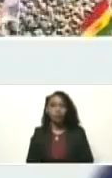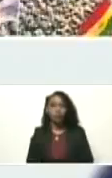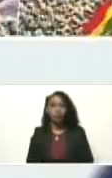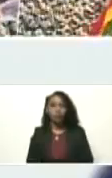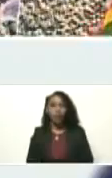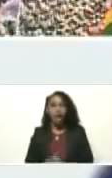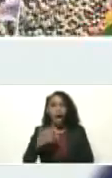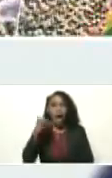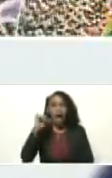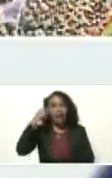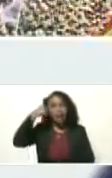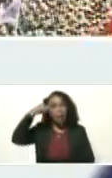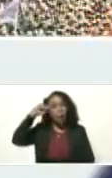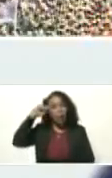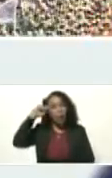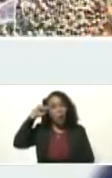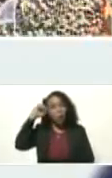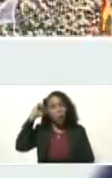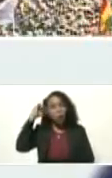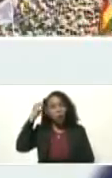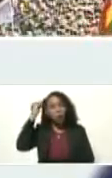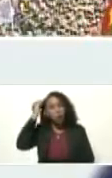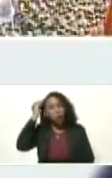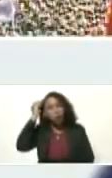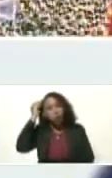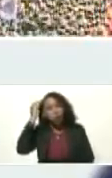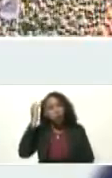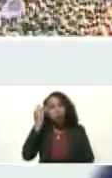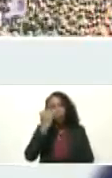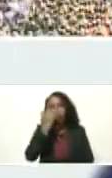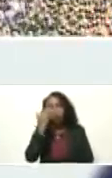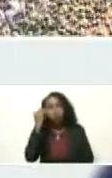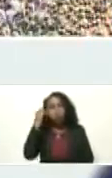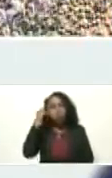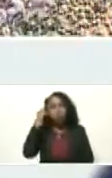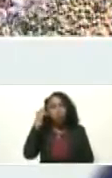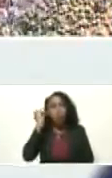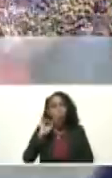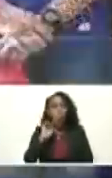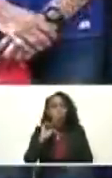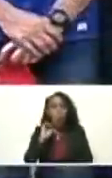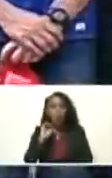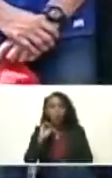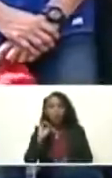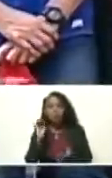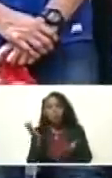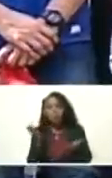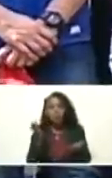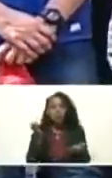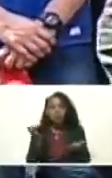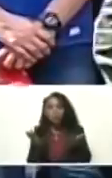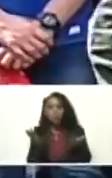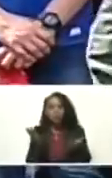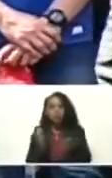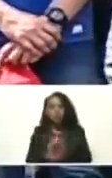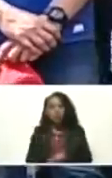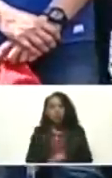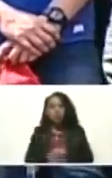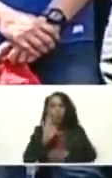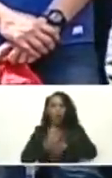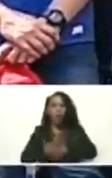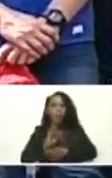Tienen recuerdos quizás borrosos o parciales de los